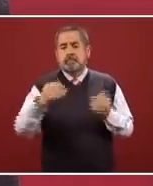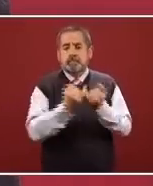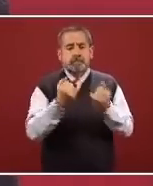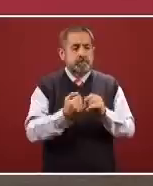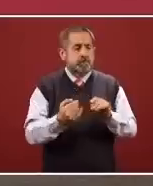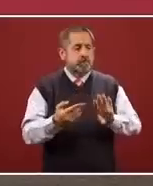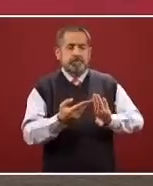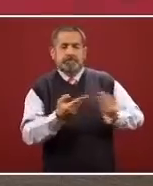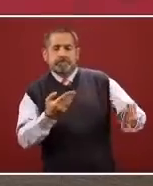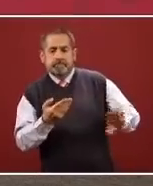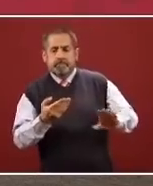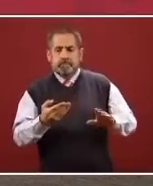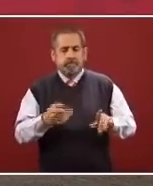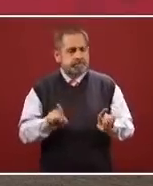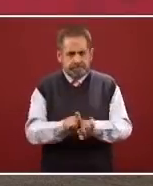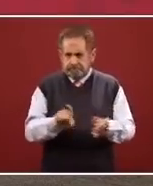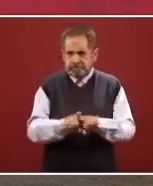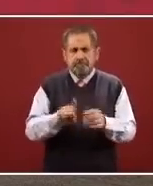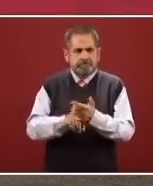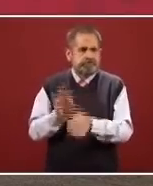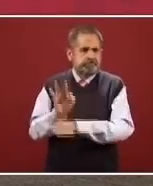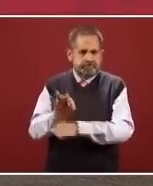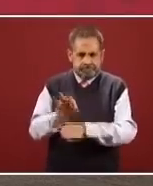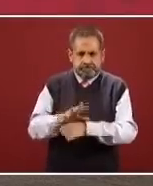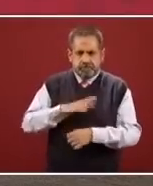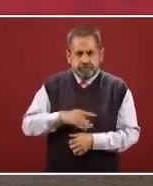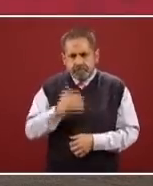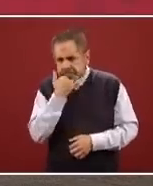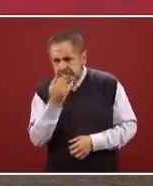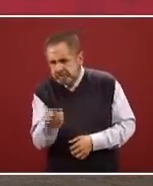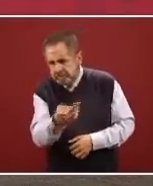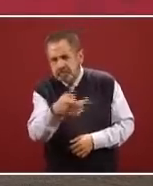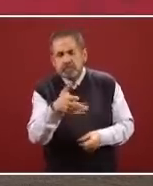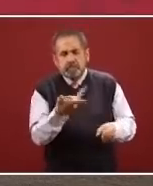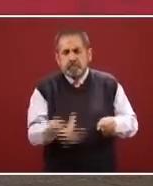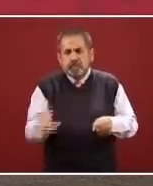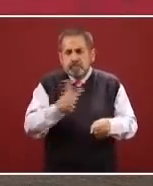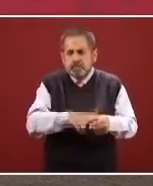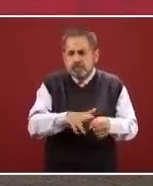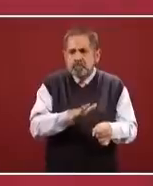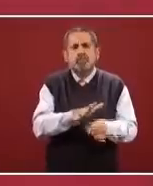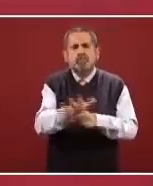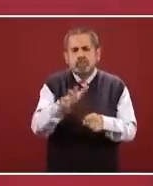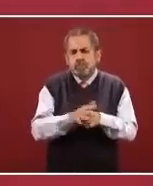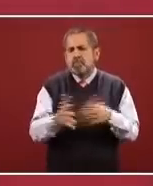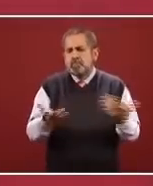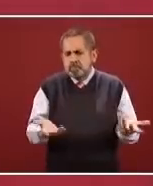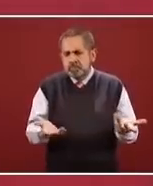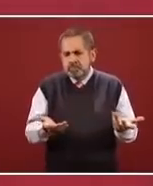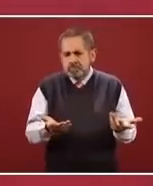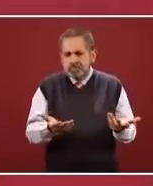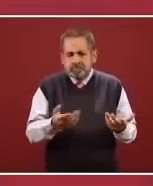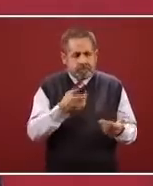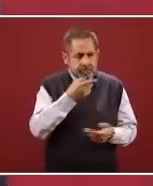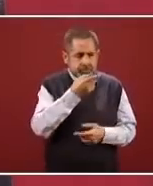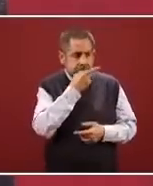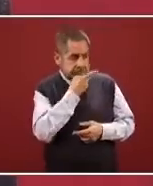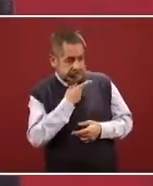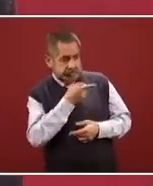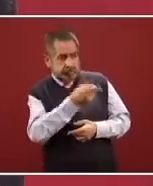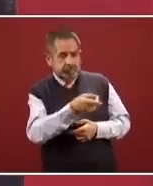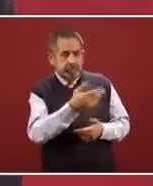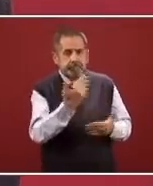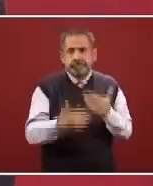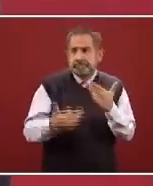infección. Habría que ver específicamente en cuál de los centros o en cuál hospital se dice que ha